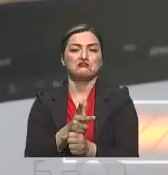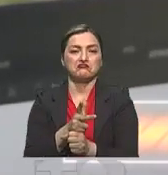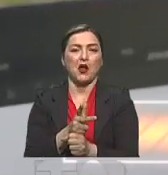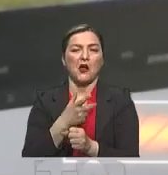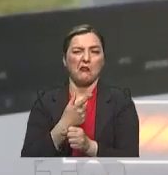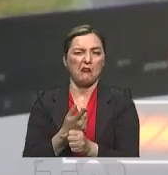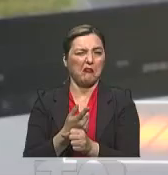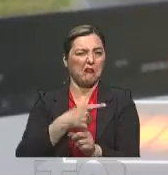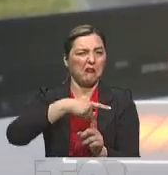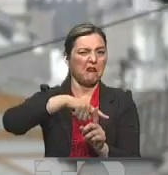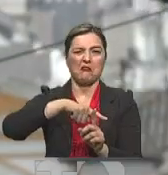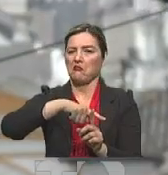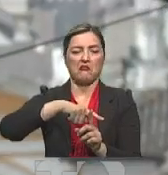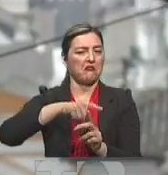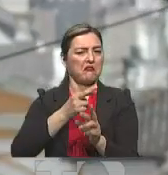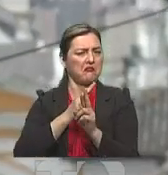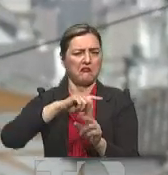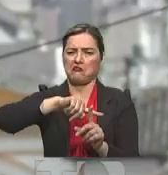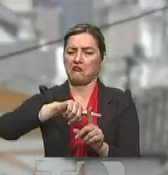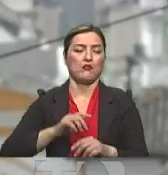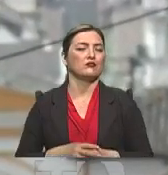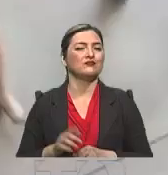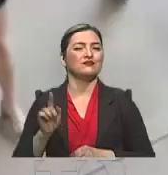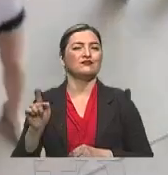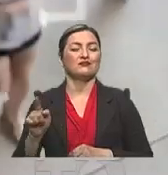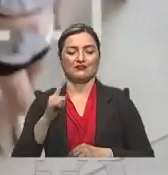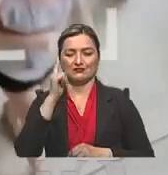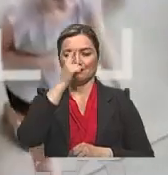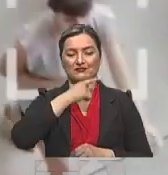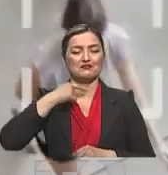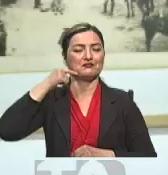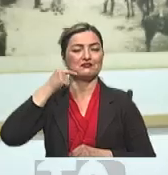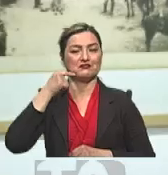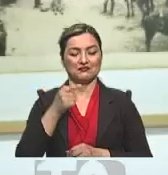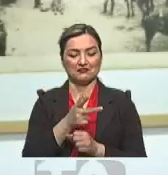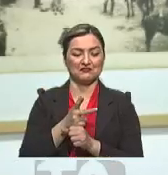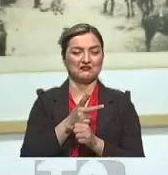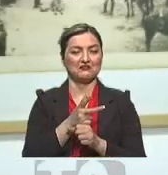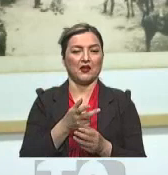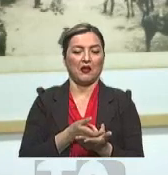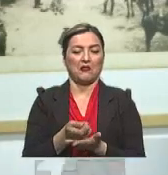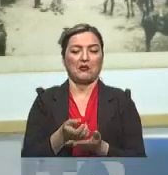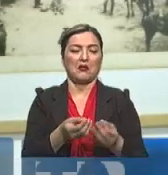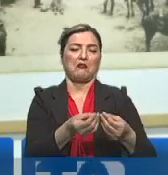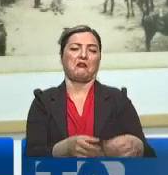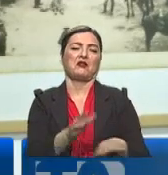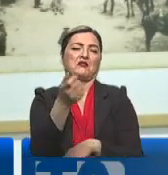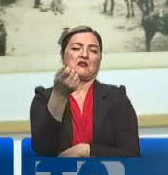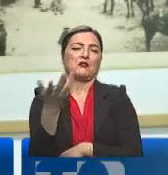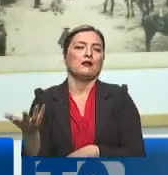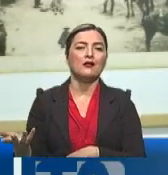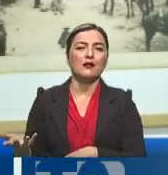con reconocimiento facial, las mismas que actualmente no son utilizadas con esta función. El gasto era infructuoso porque no